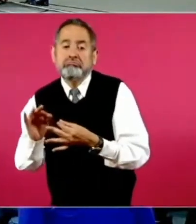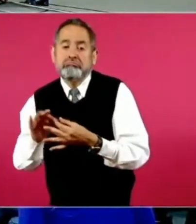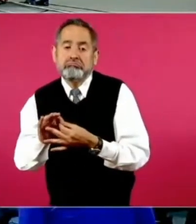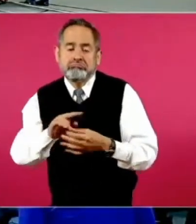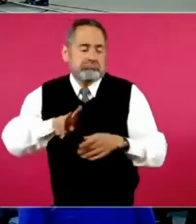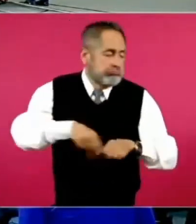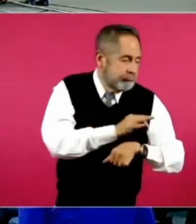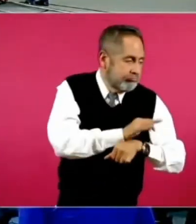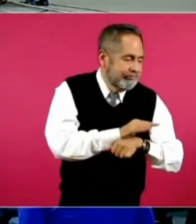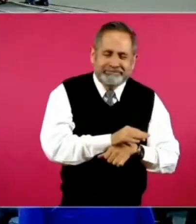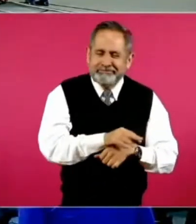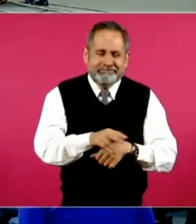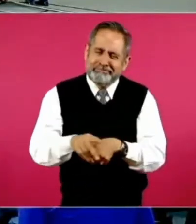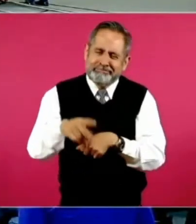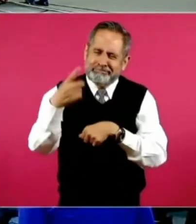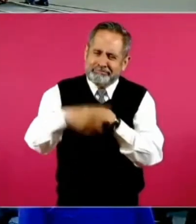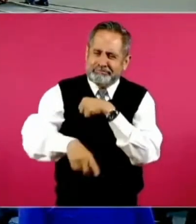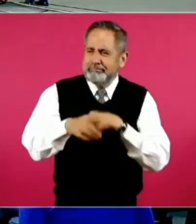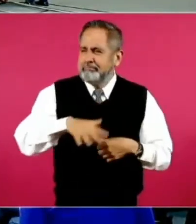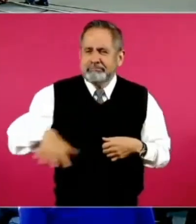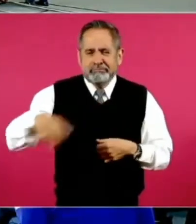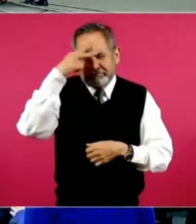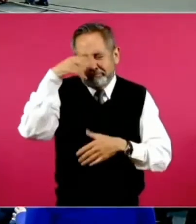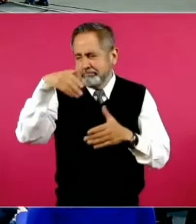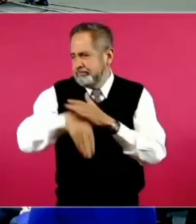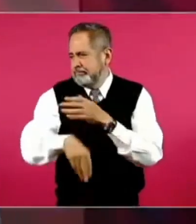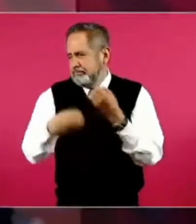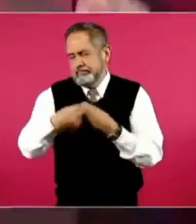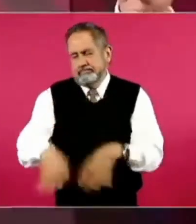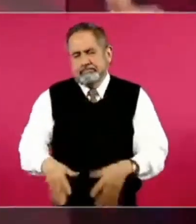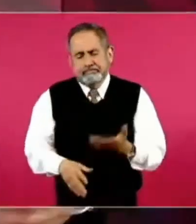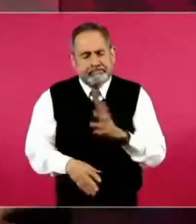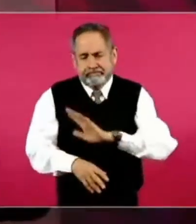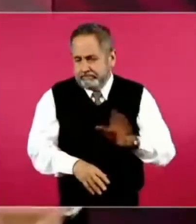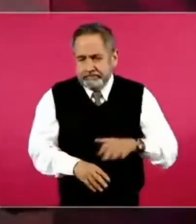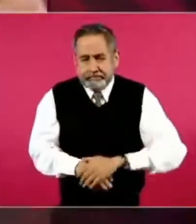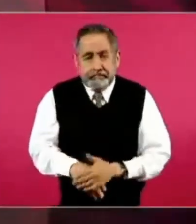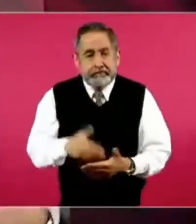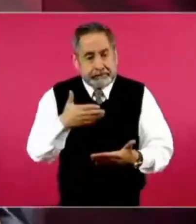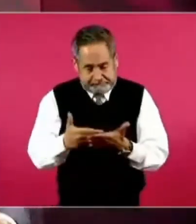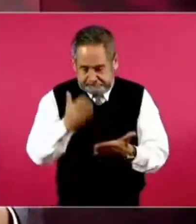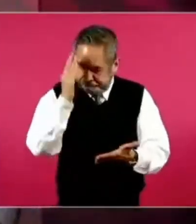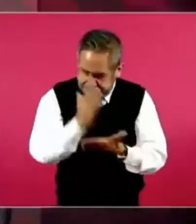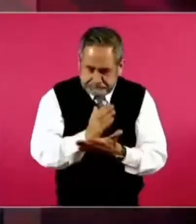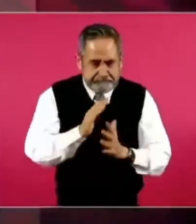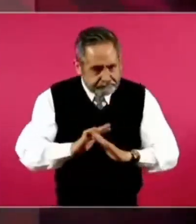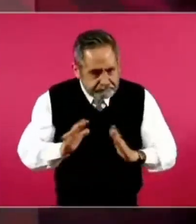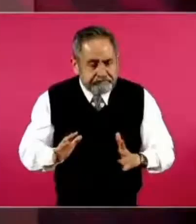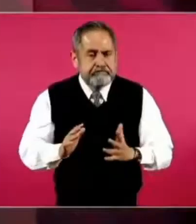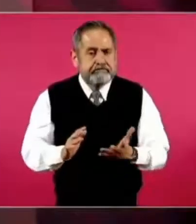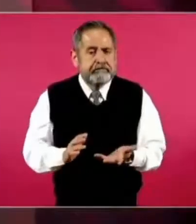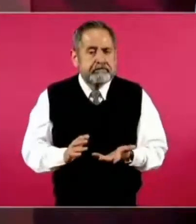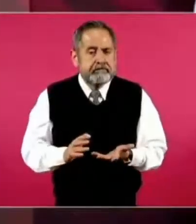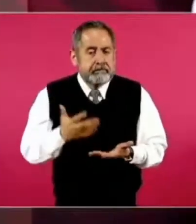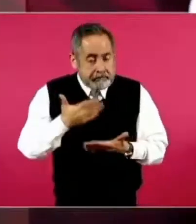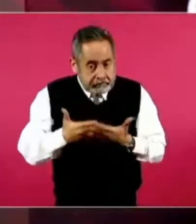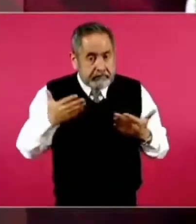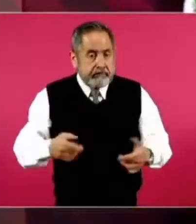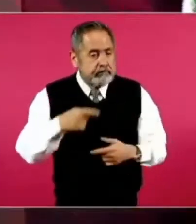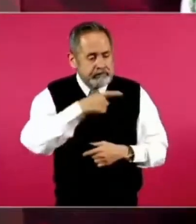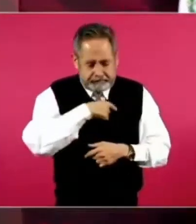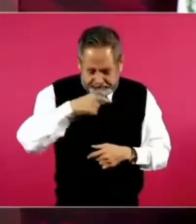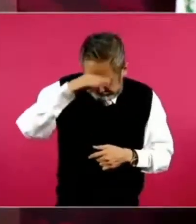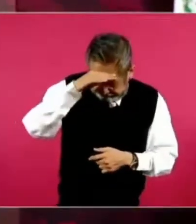mucho daño al país. Y ahora, en vez de hacer